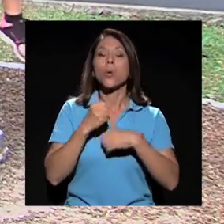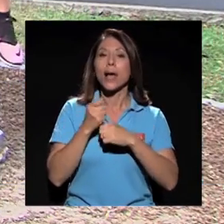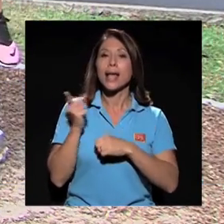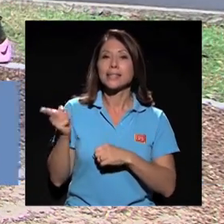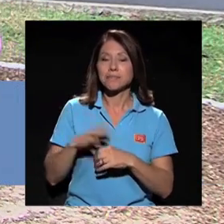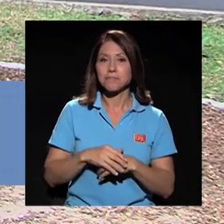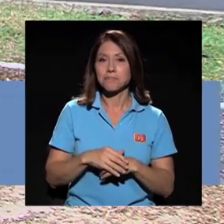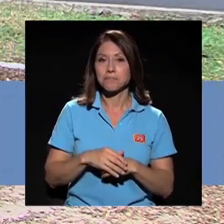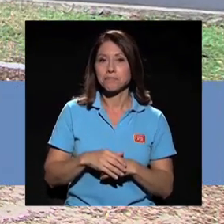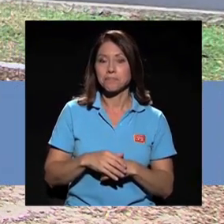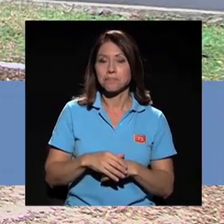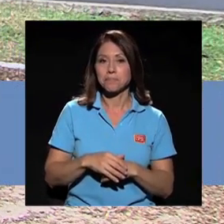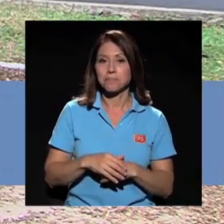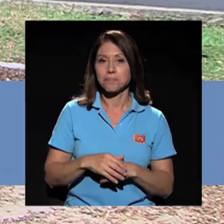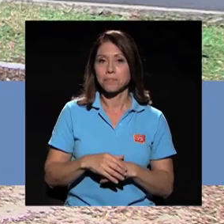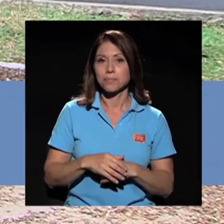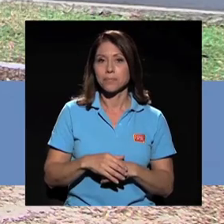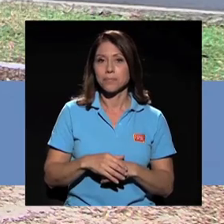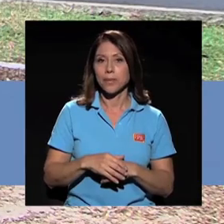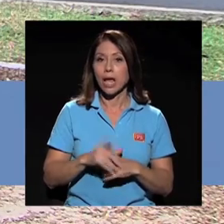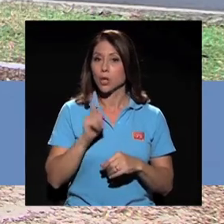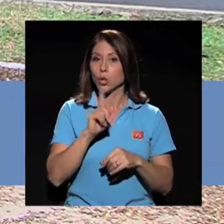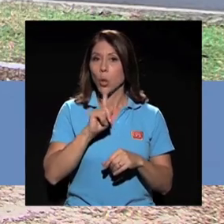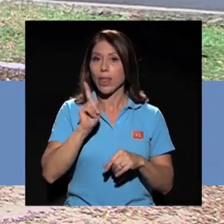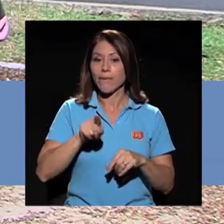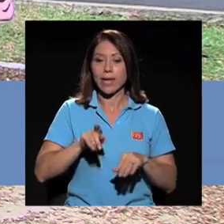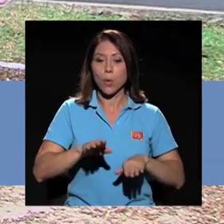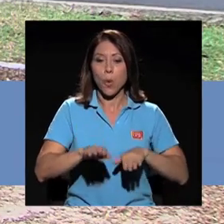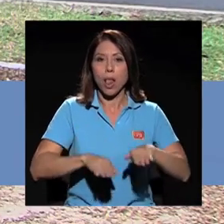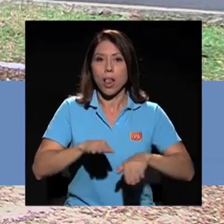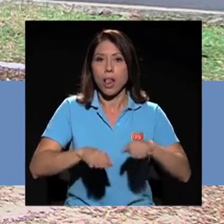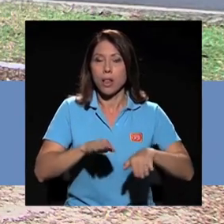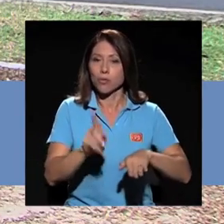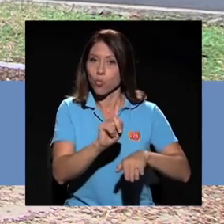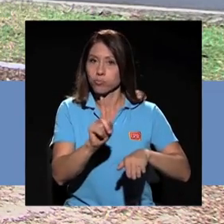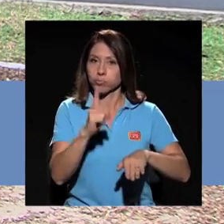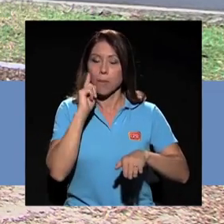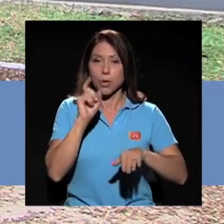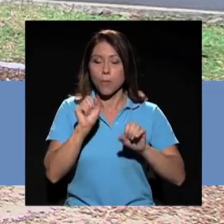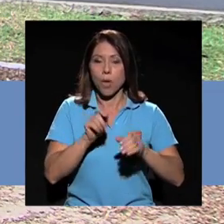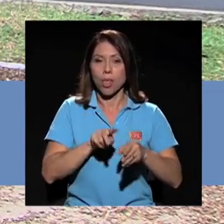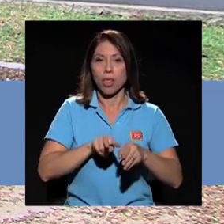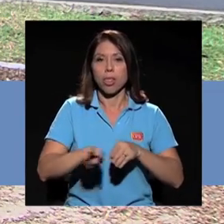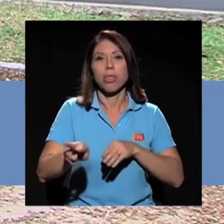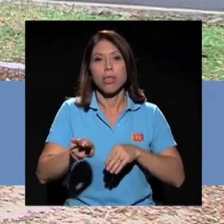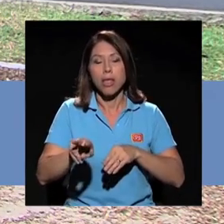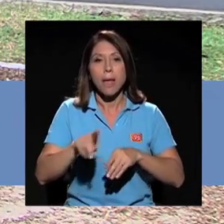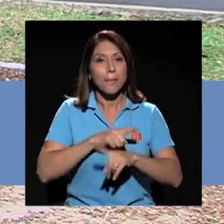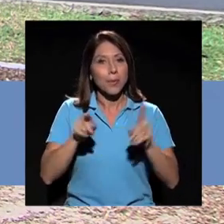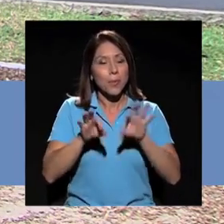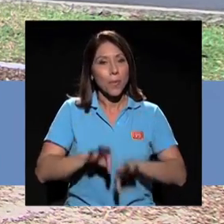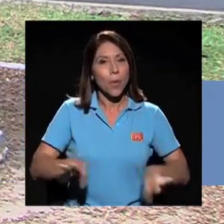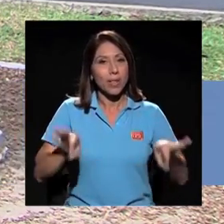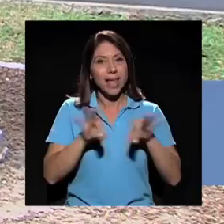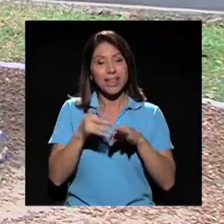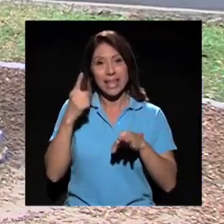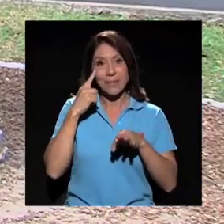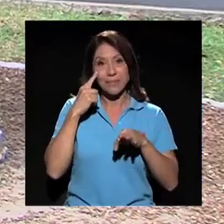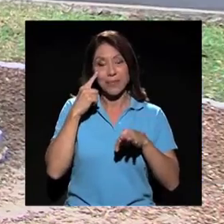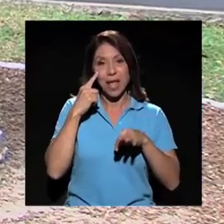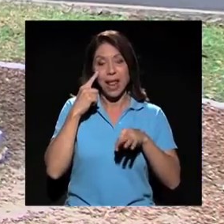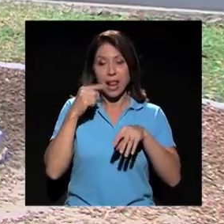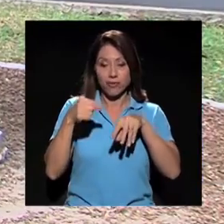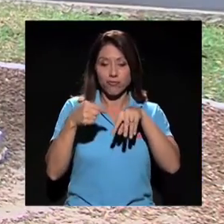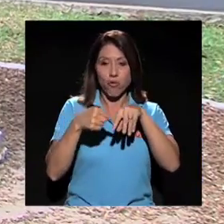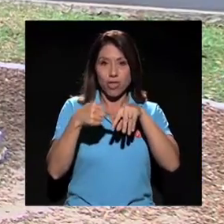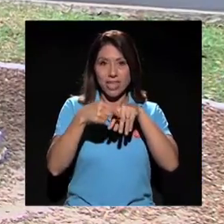el asiento, en ningún momento pone los pies en los pedales para evitar que se pueda resbalar y inmediatamente pone los pedales. Aquí importante es la